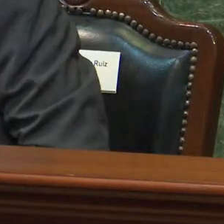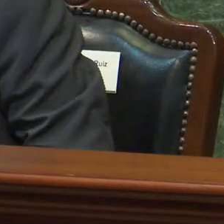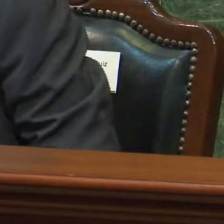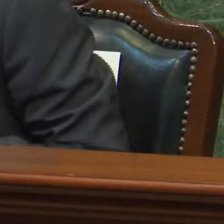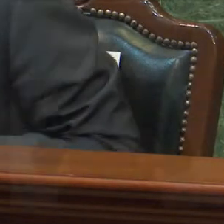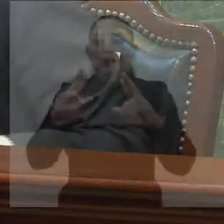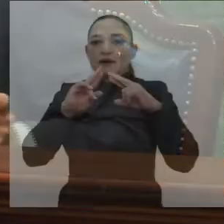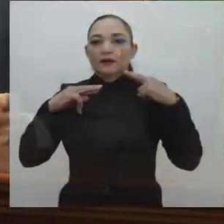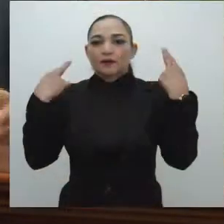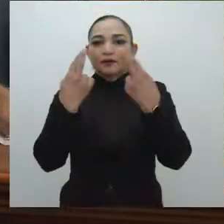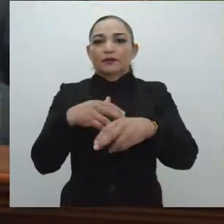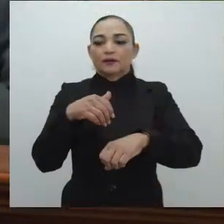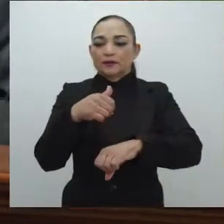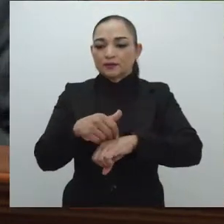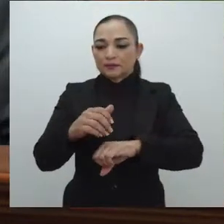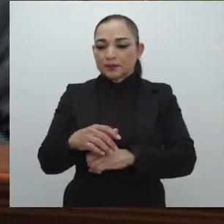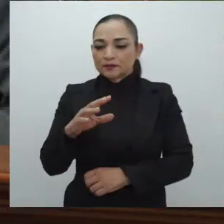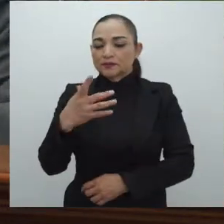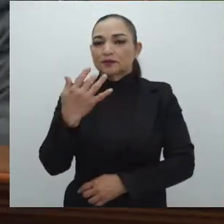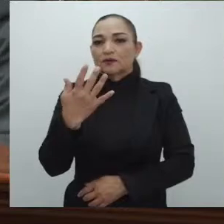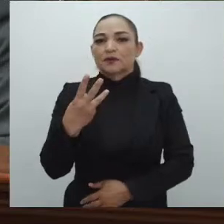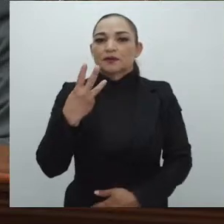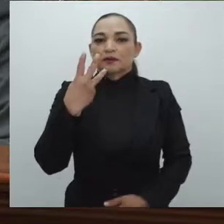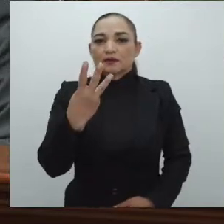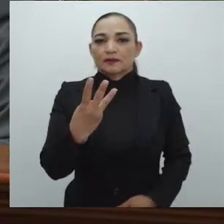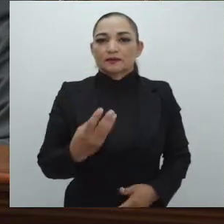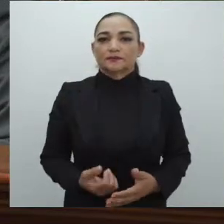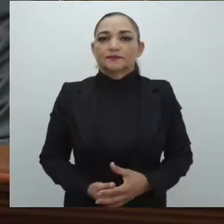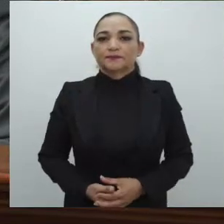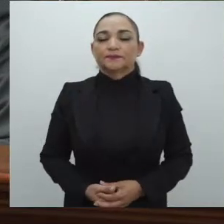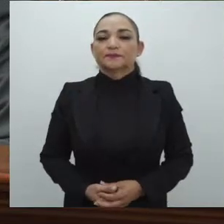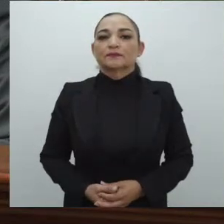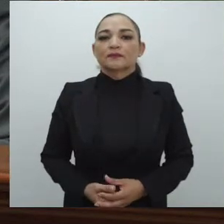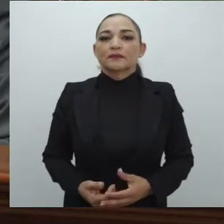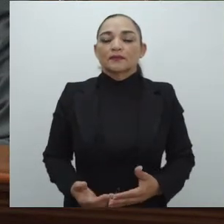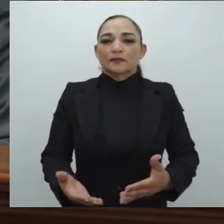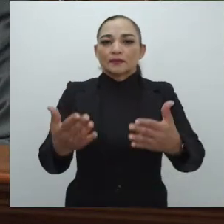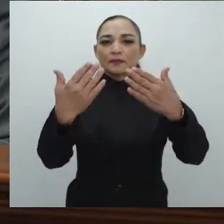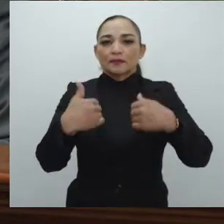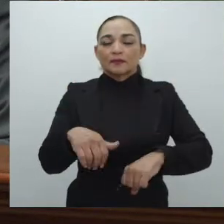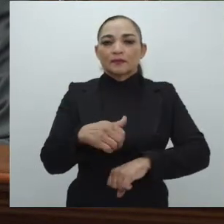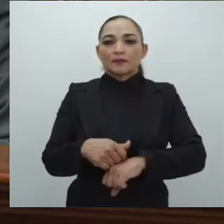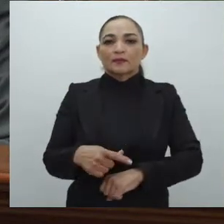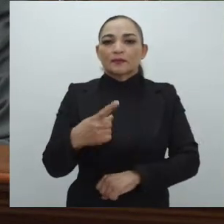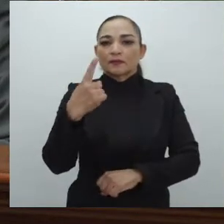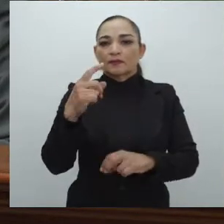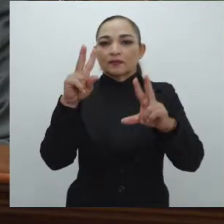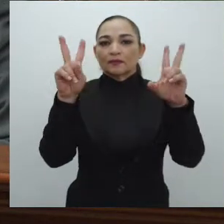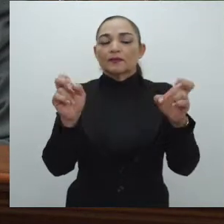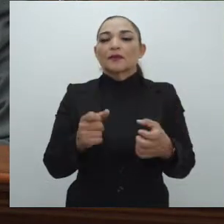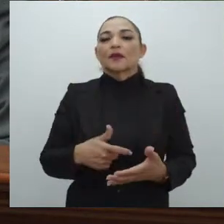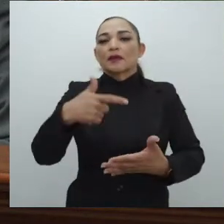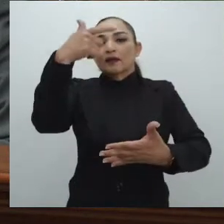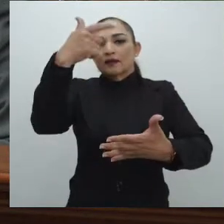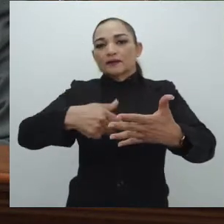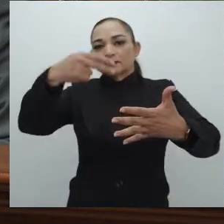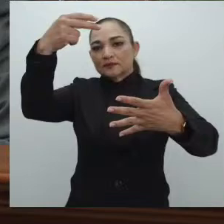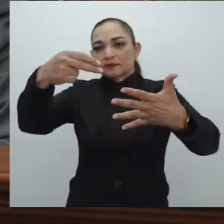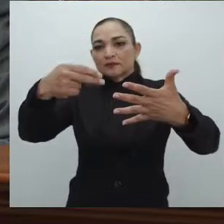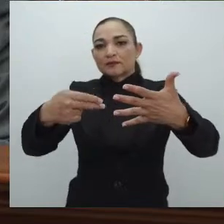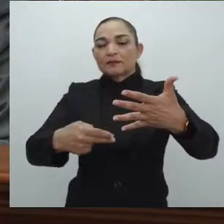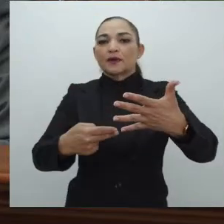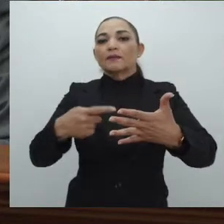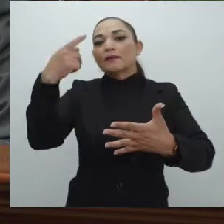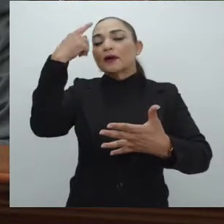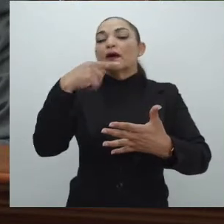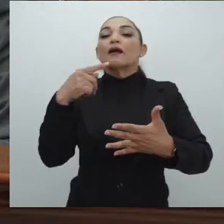número 53. Punto número 1, lista de asistencia y declaratoria